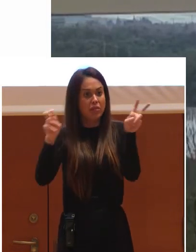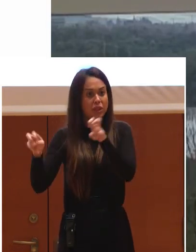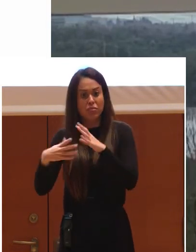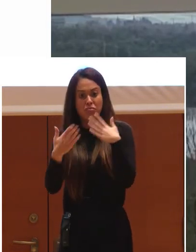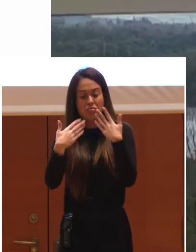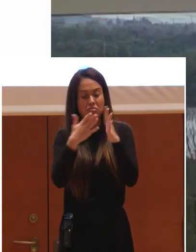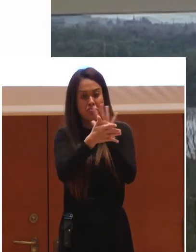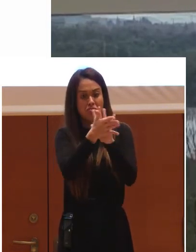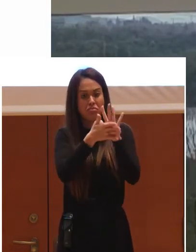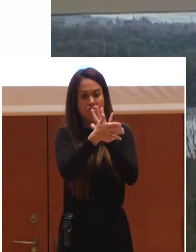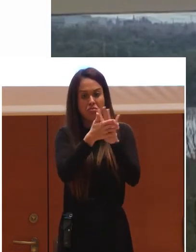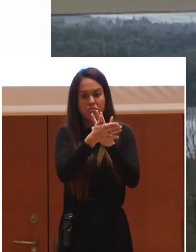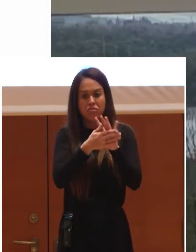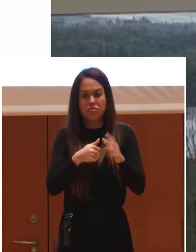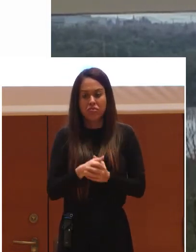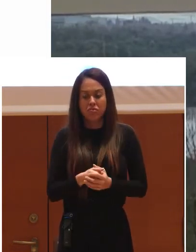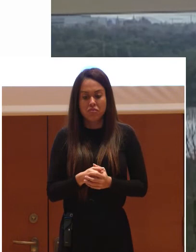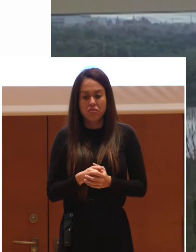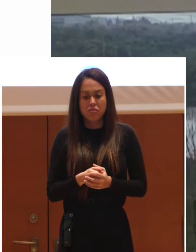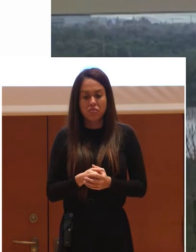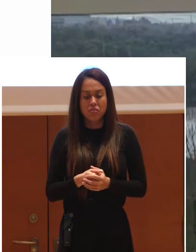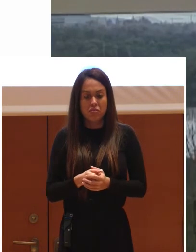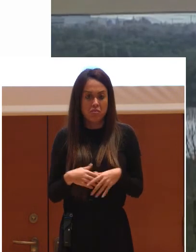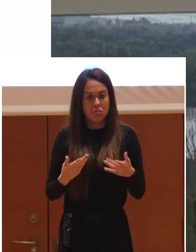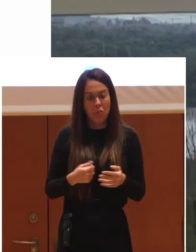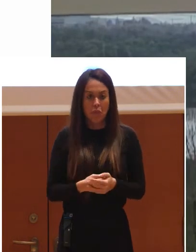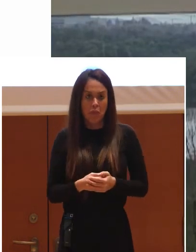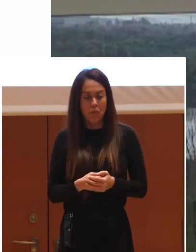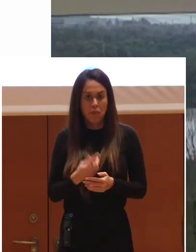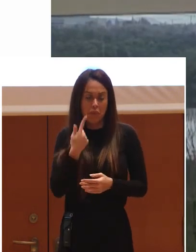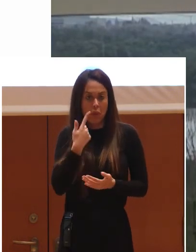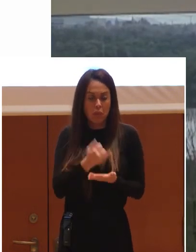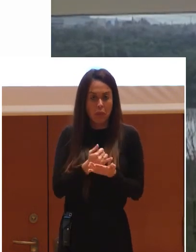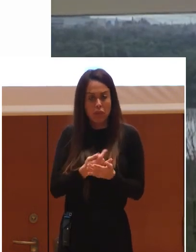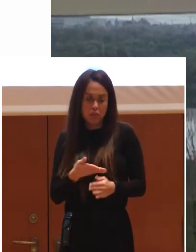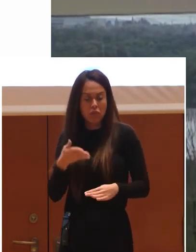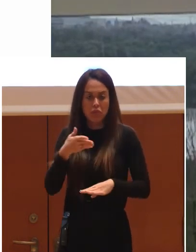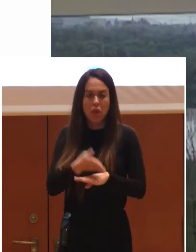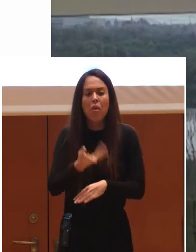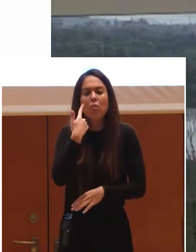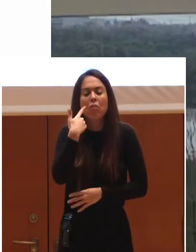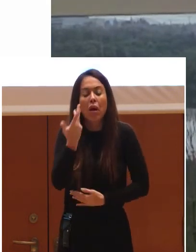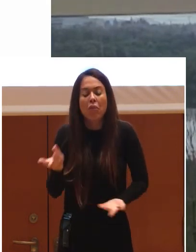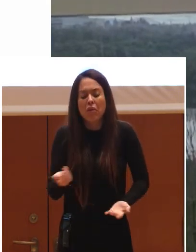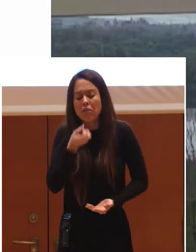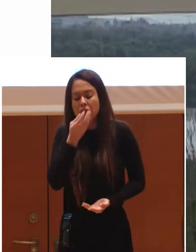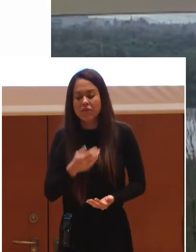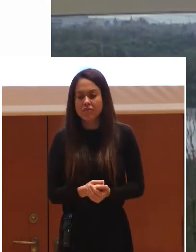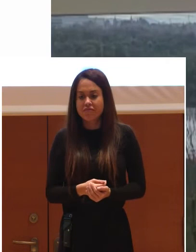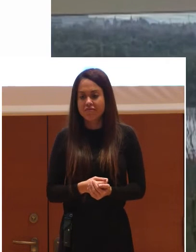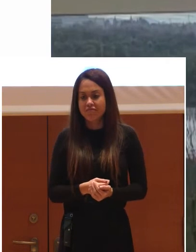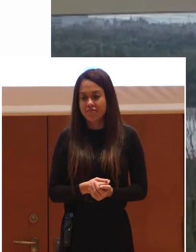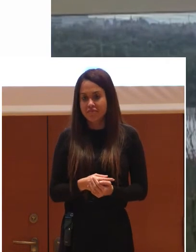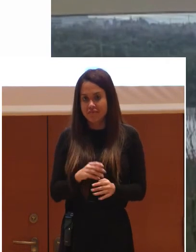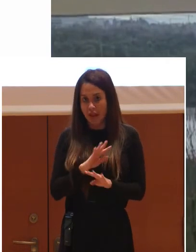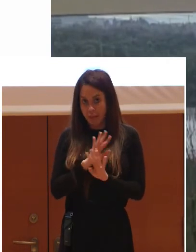las ayuda de como hábitat alleres como de todo entonces dijimos pues vamos vamos a hongos